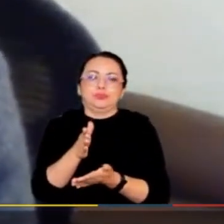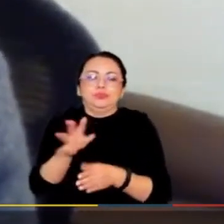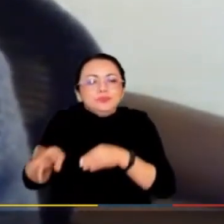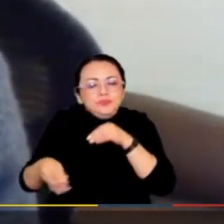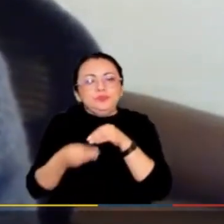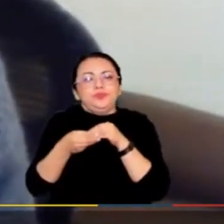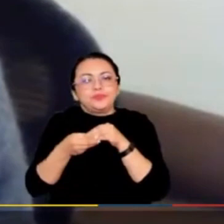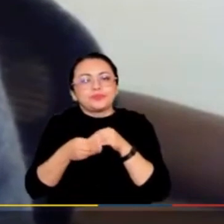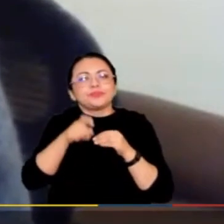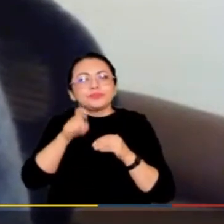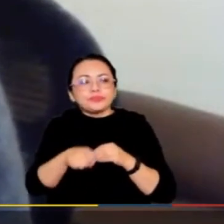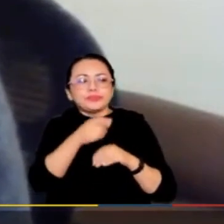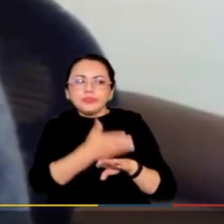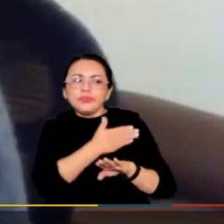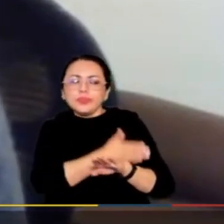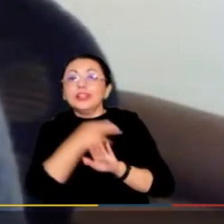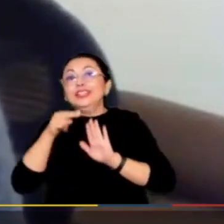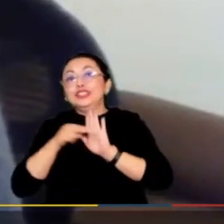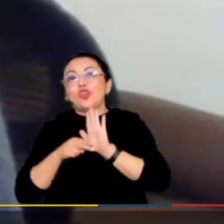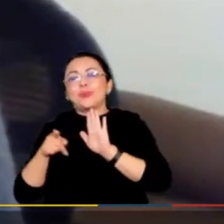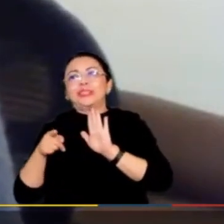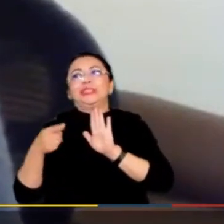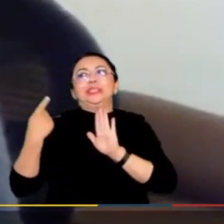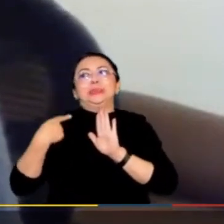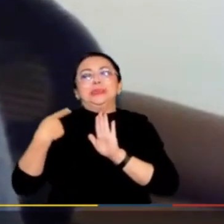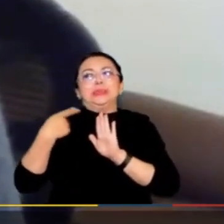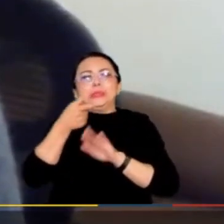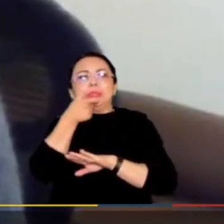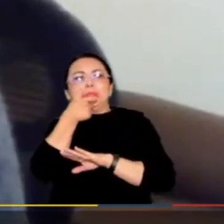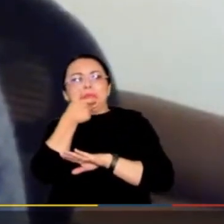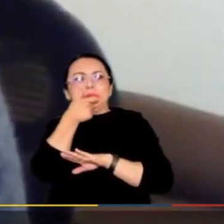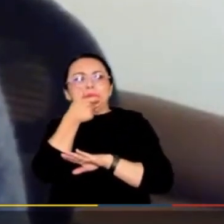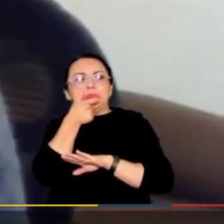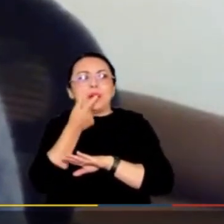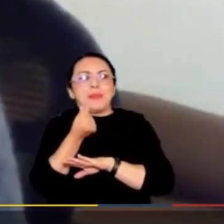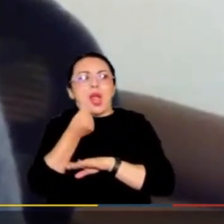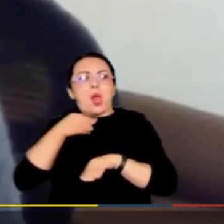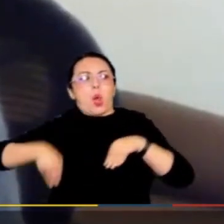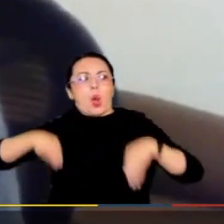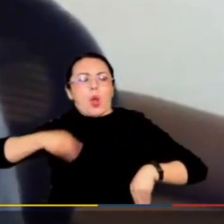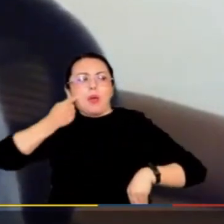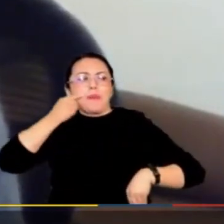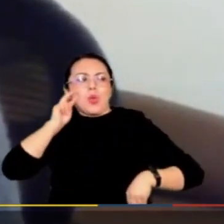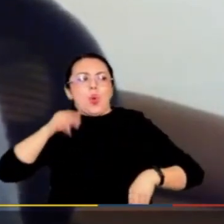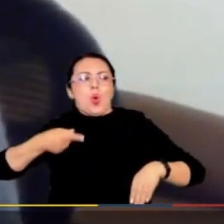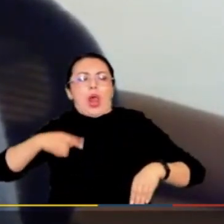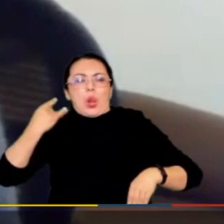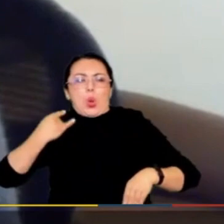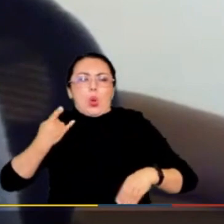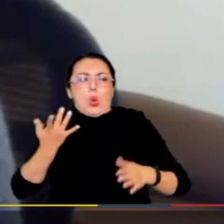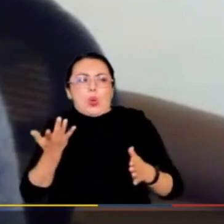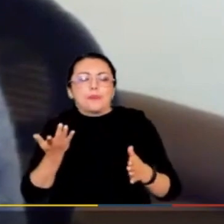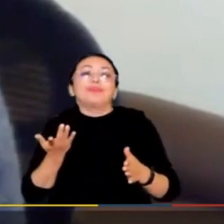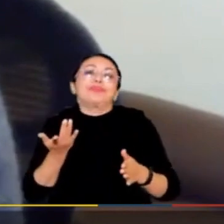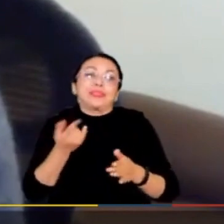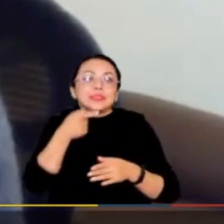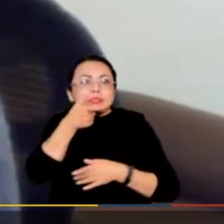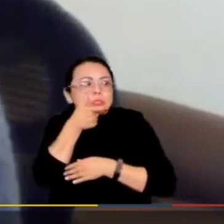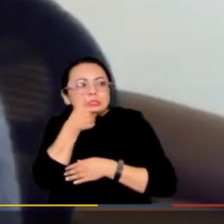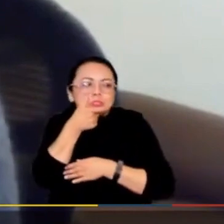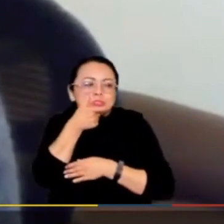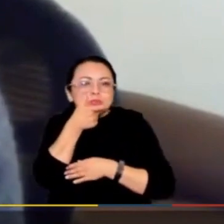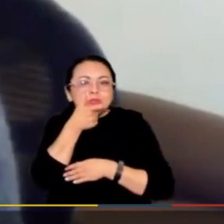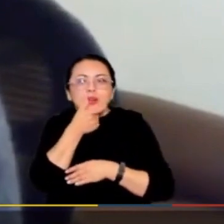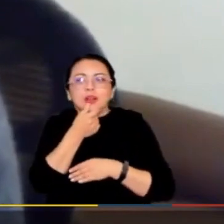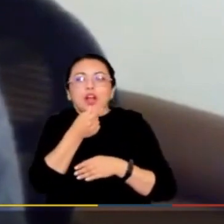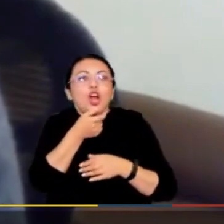estar cumpliendo con las normas de vigilancia del control de lavado de activos y estar pendiente de las operaciones. Aparece una noticia